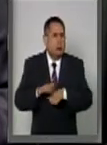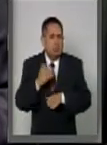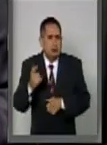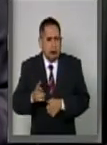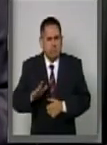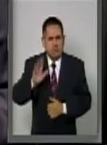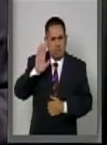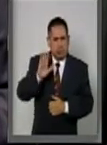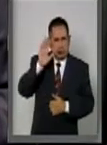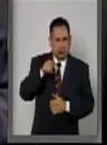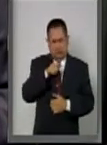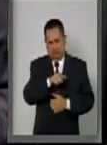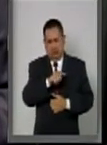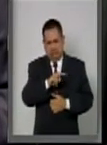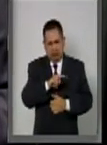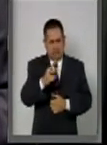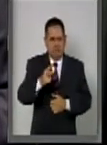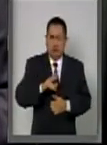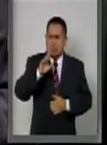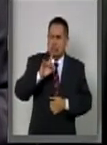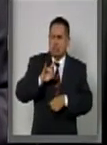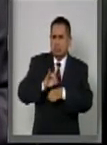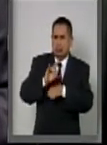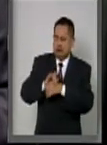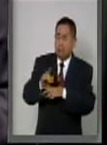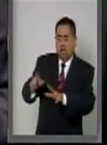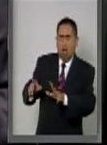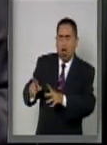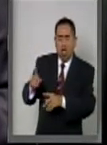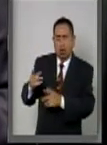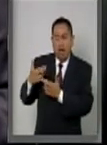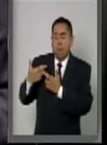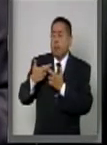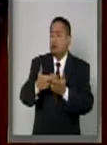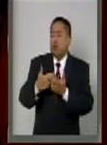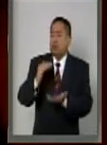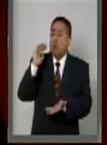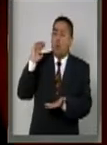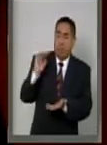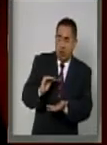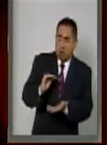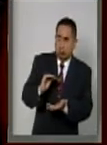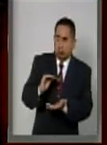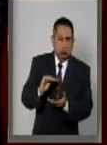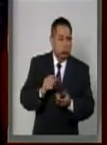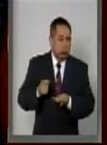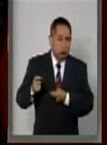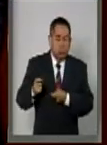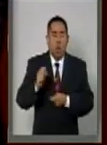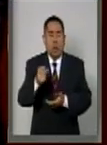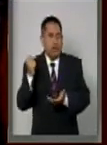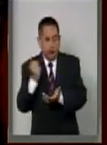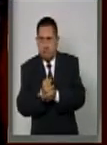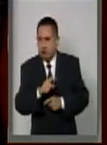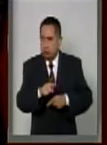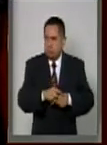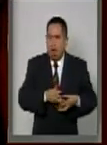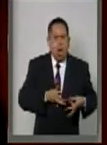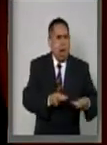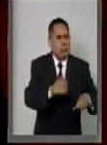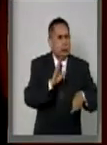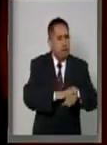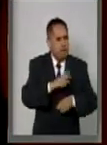pudiera parecer, por un lado, una burla al Congreso, que se pide un monto, se ejerce otro, y sobre todo